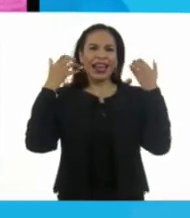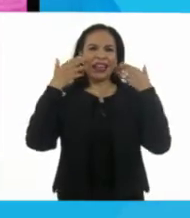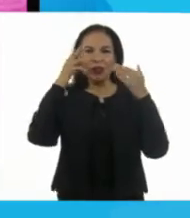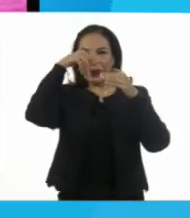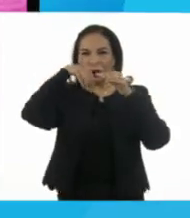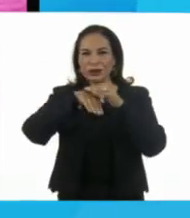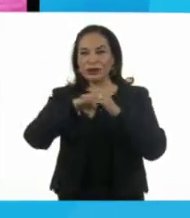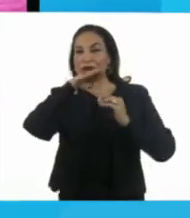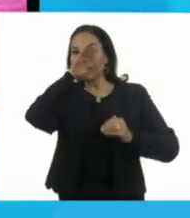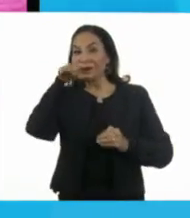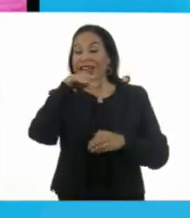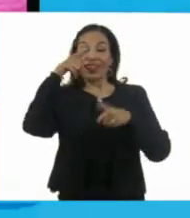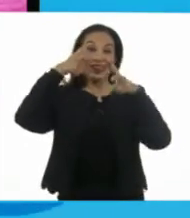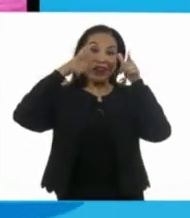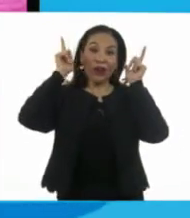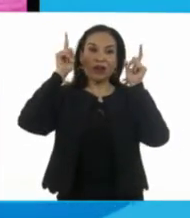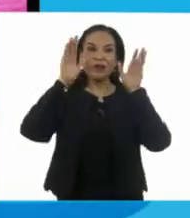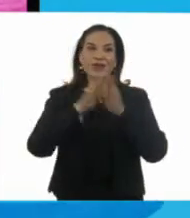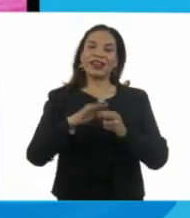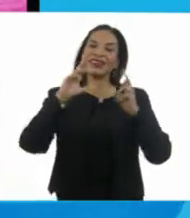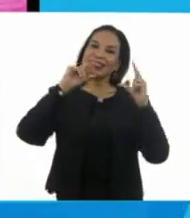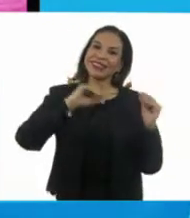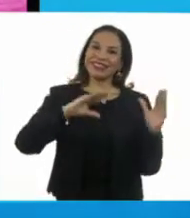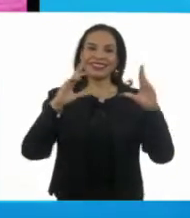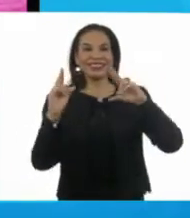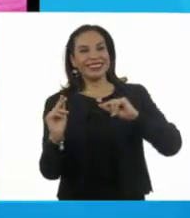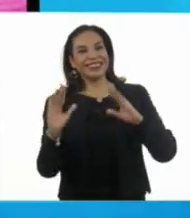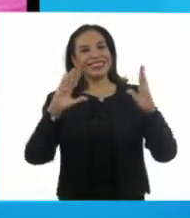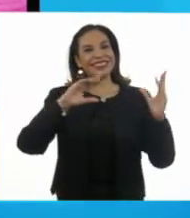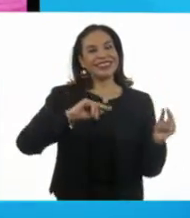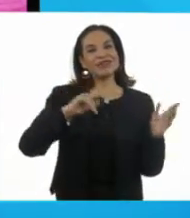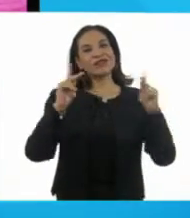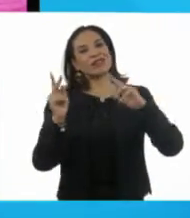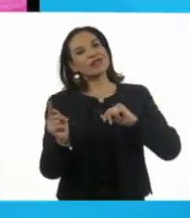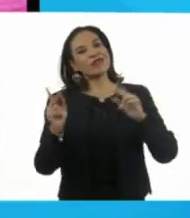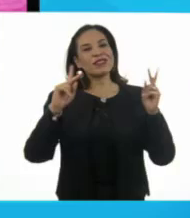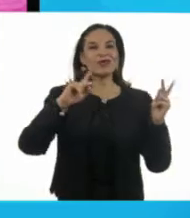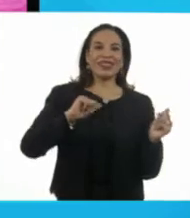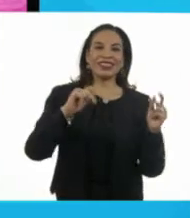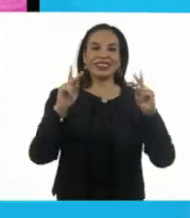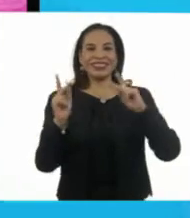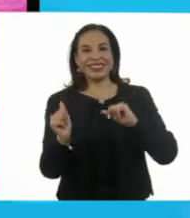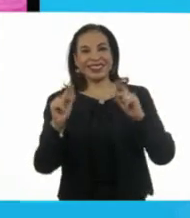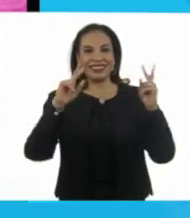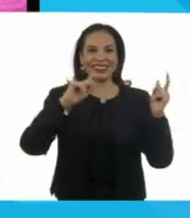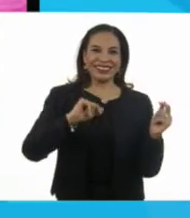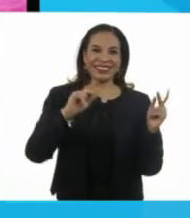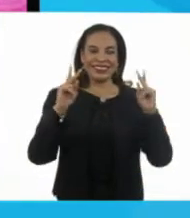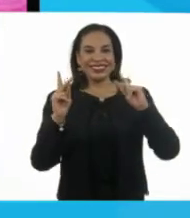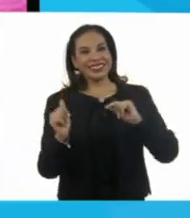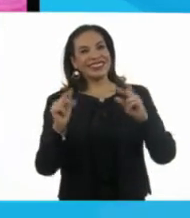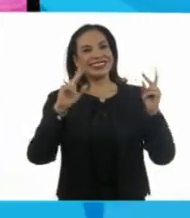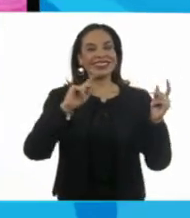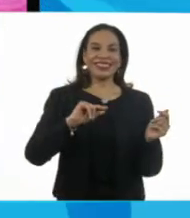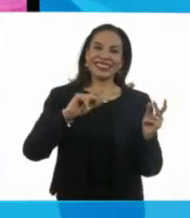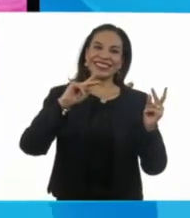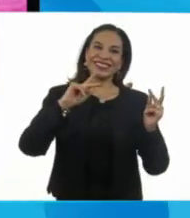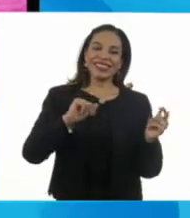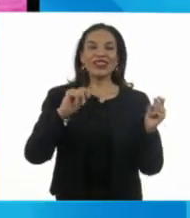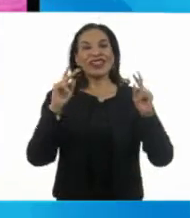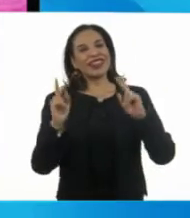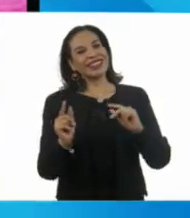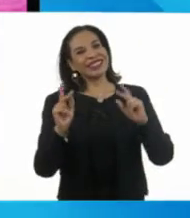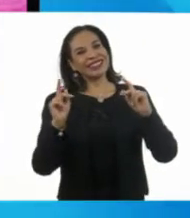un elefante loco. Para papam, papam, param papam, papam, param papam,